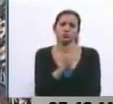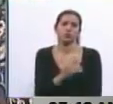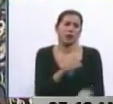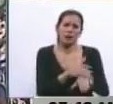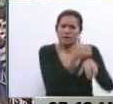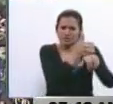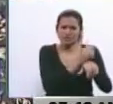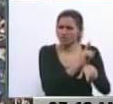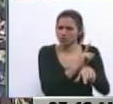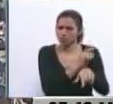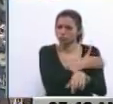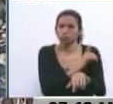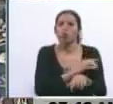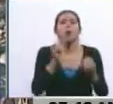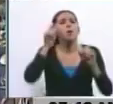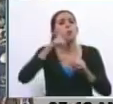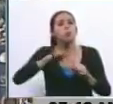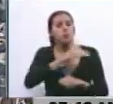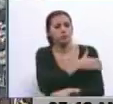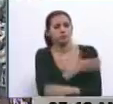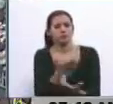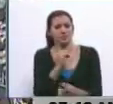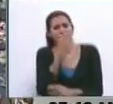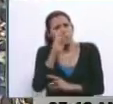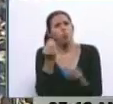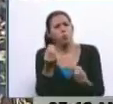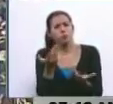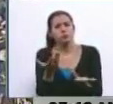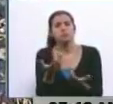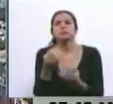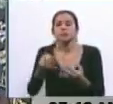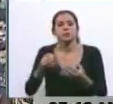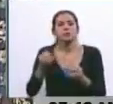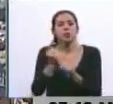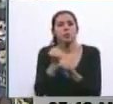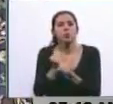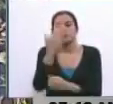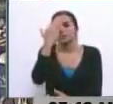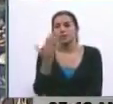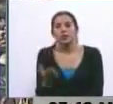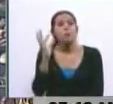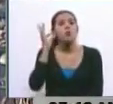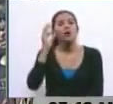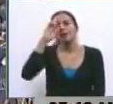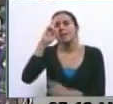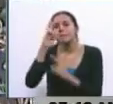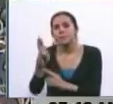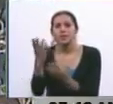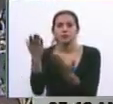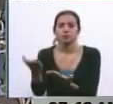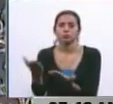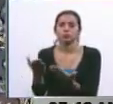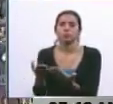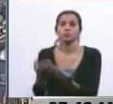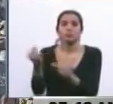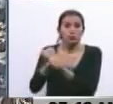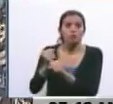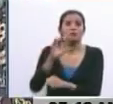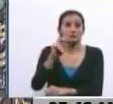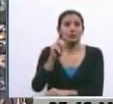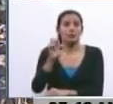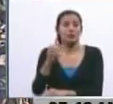trabajando eso, el respeto a la mujer, el respeto a la autoridad, el respeto a la ejecución que ha tenido el CNE, que gracias